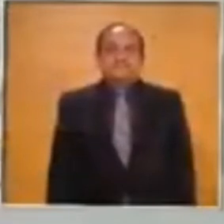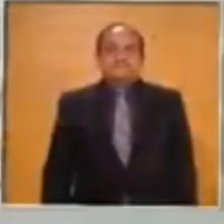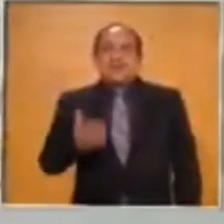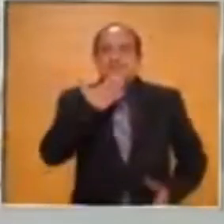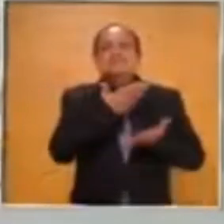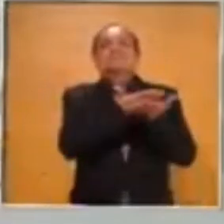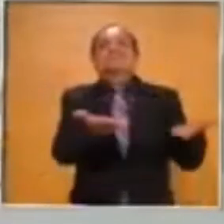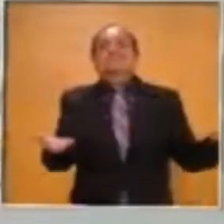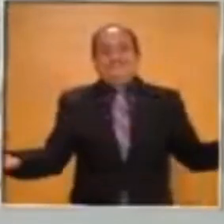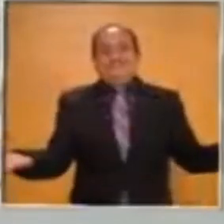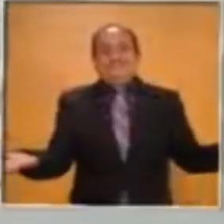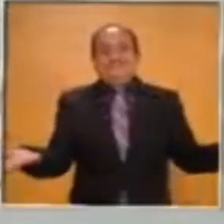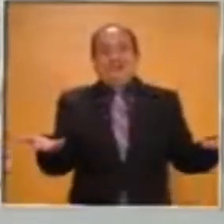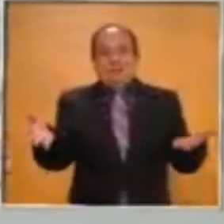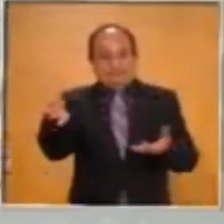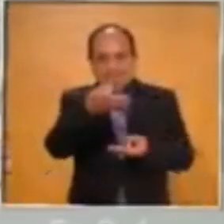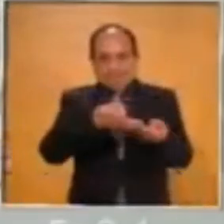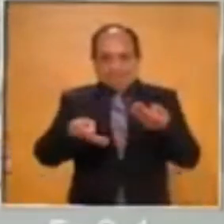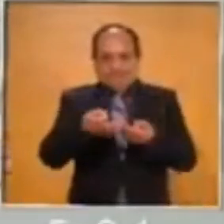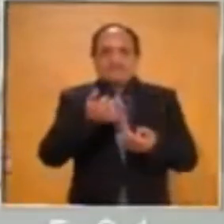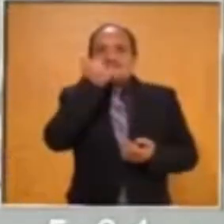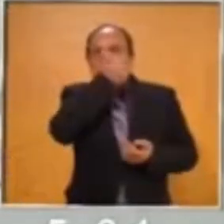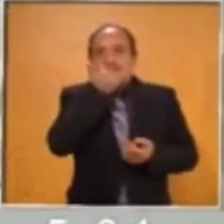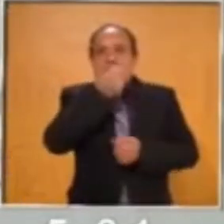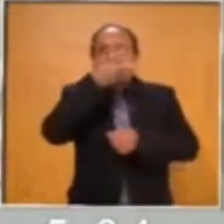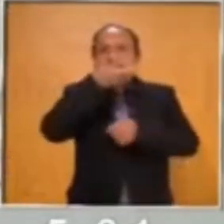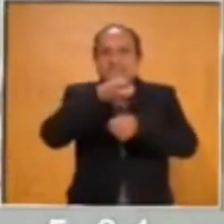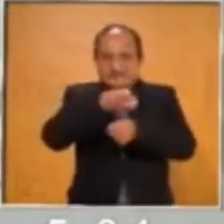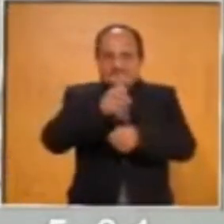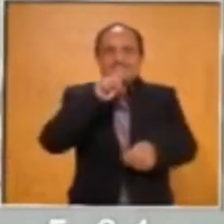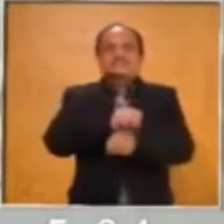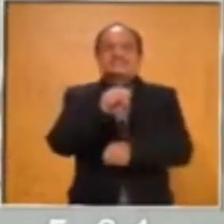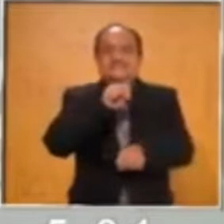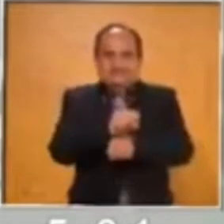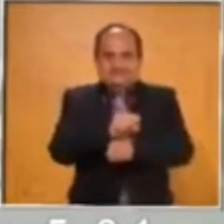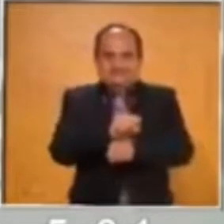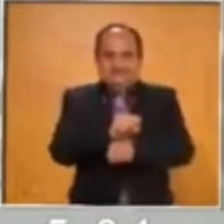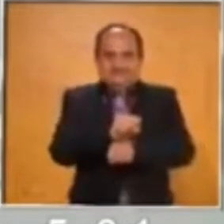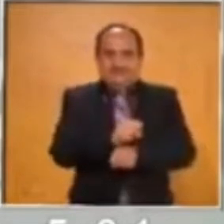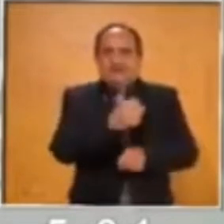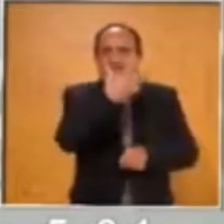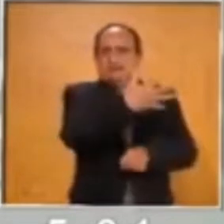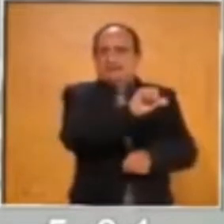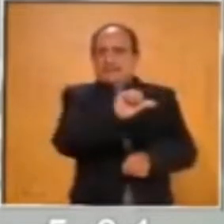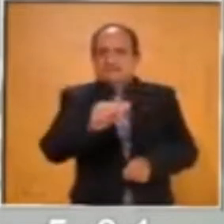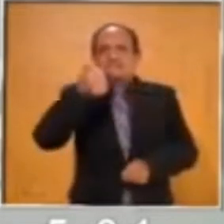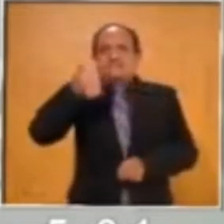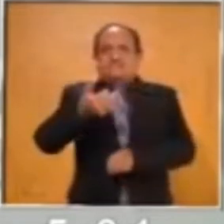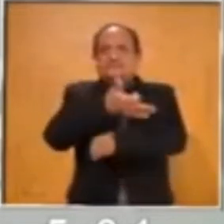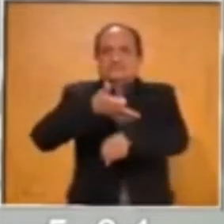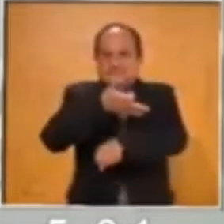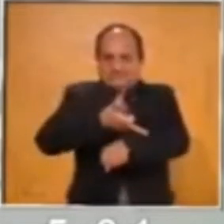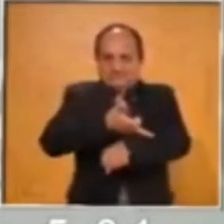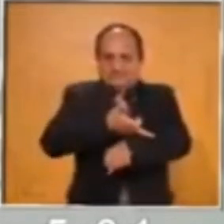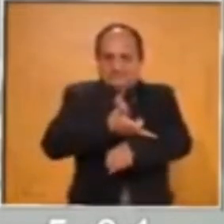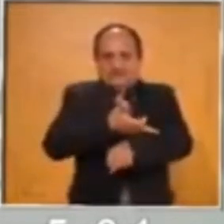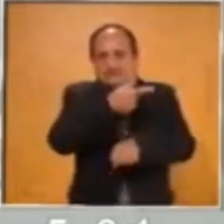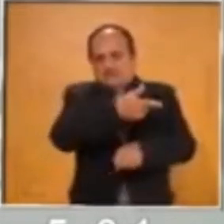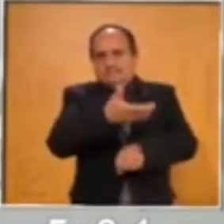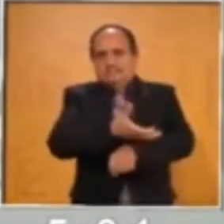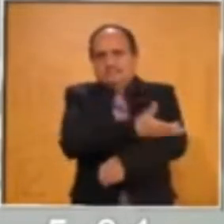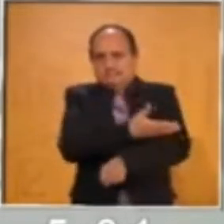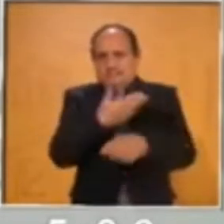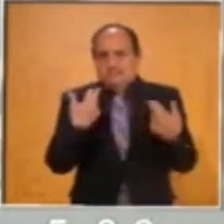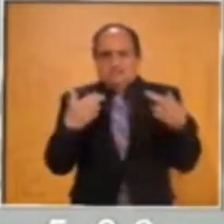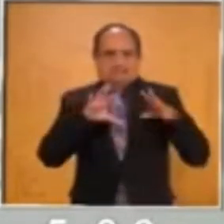Sean bienvenidos y bienvenidas estudiantes del segundo grado de secundaria de 5 a 6 de la tarde. Les estará acompañando